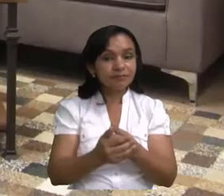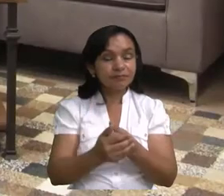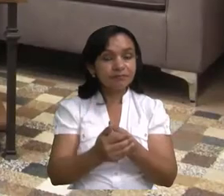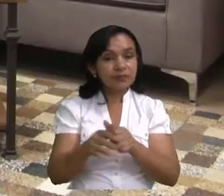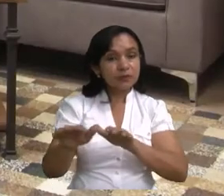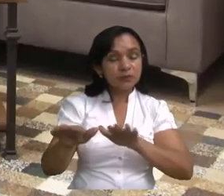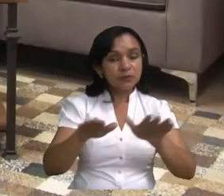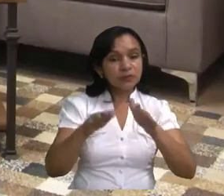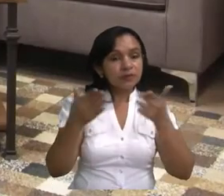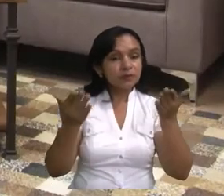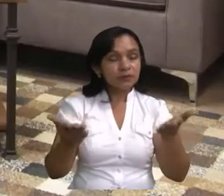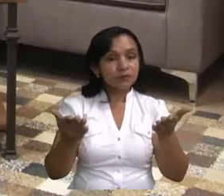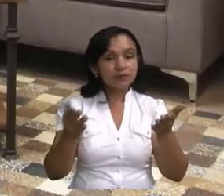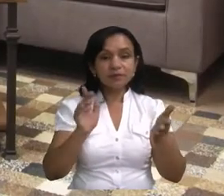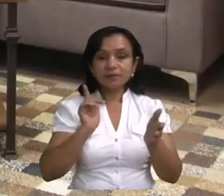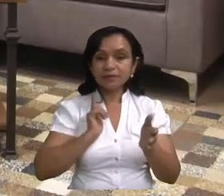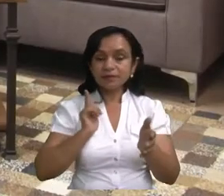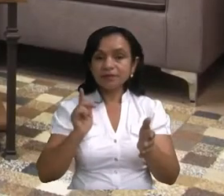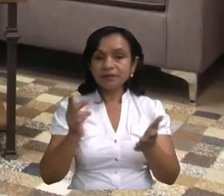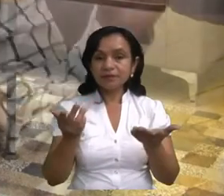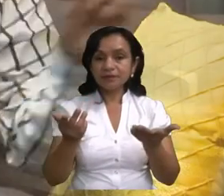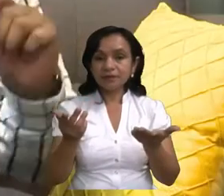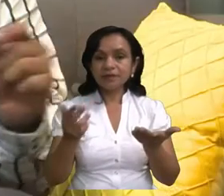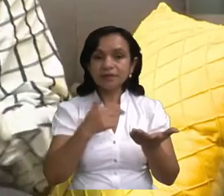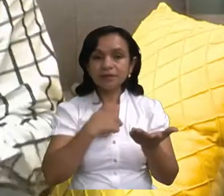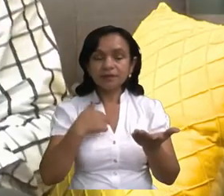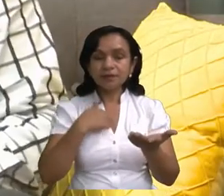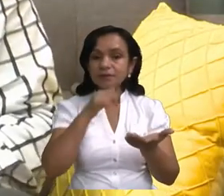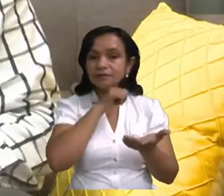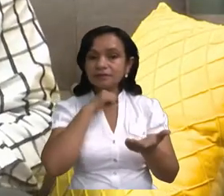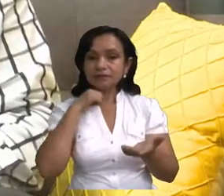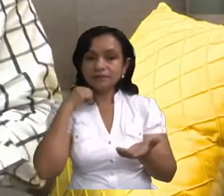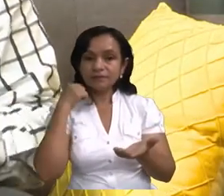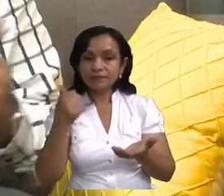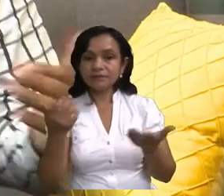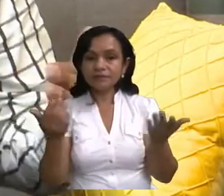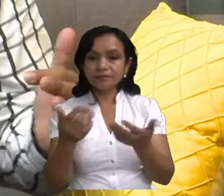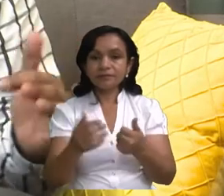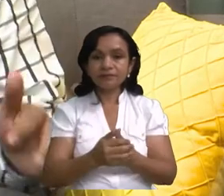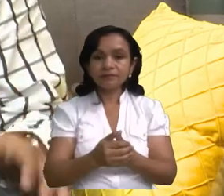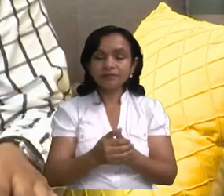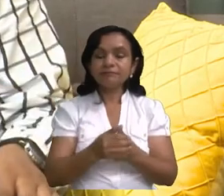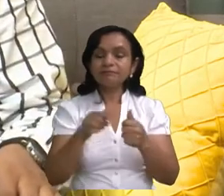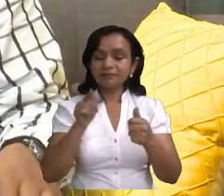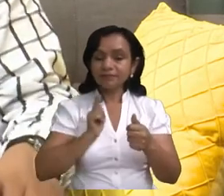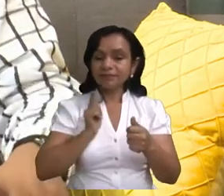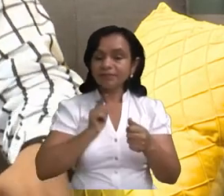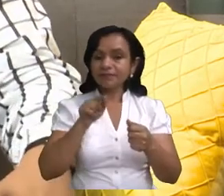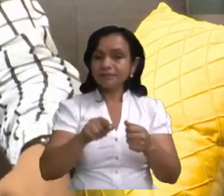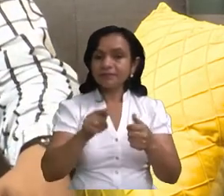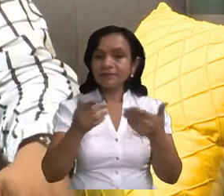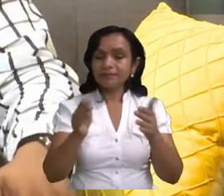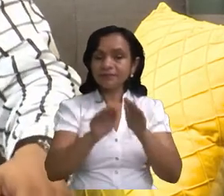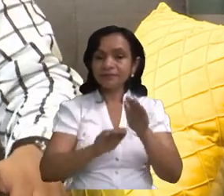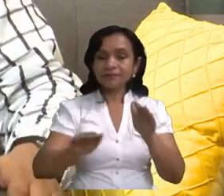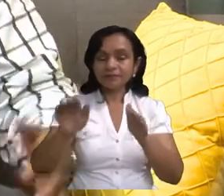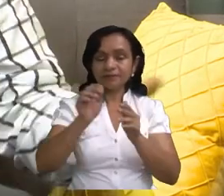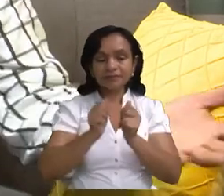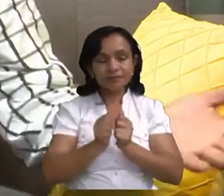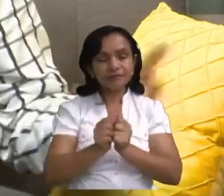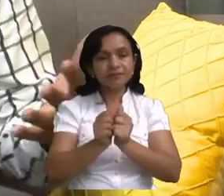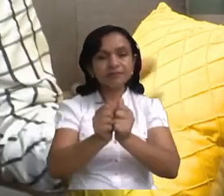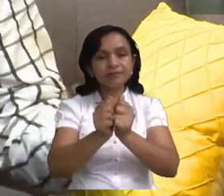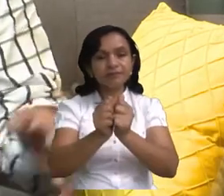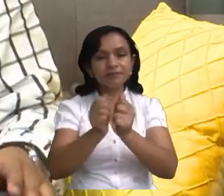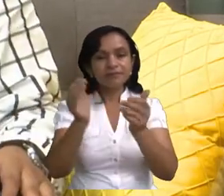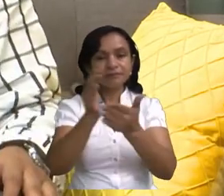pueden cumplir con el estándar planteado en el examen, precisamente quedan ahí, sino que se les da un acompañamiento y también